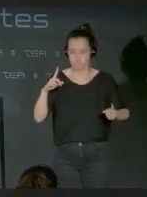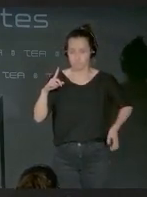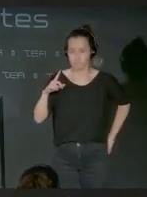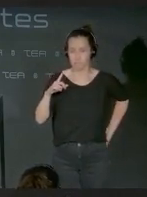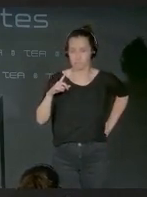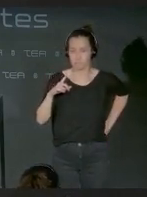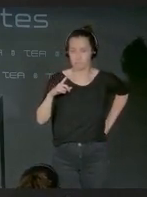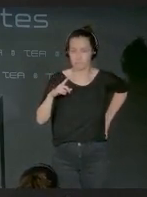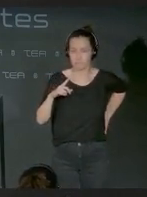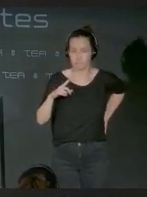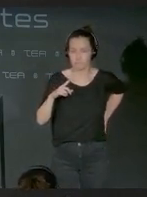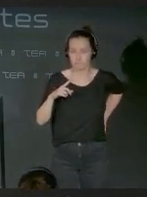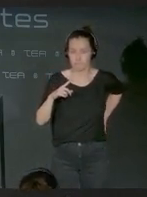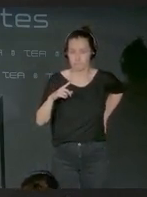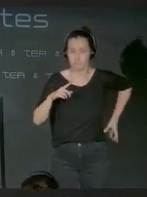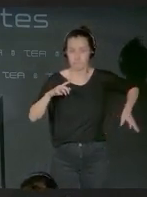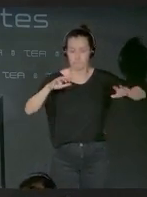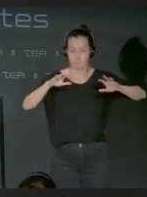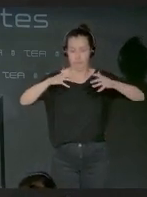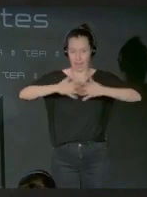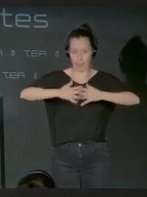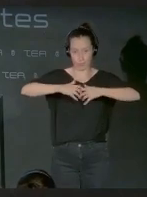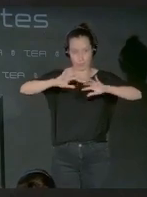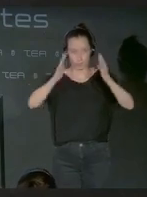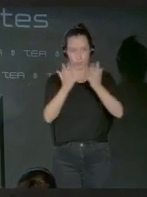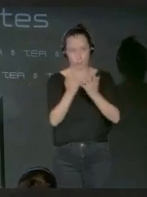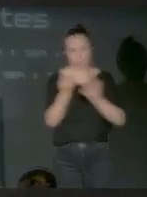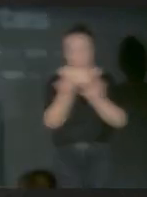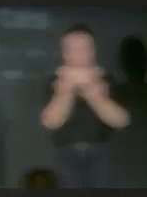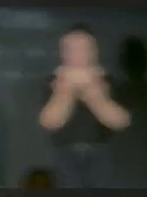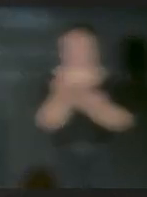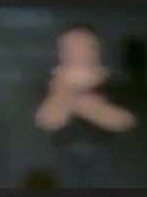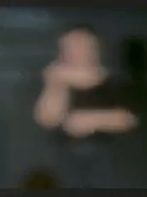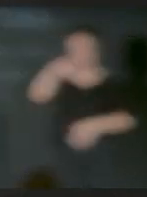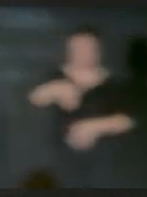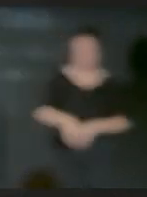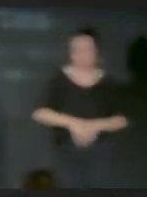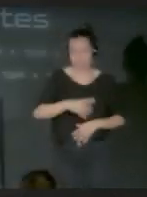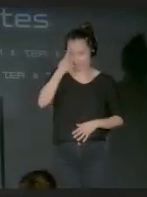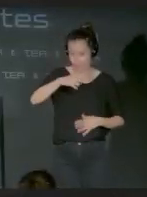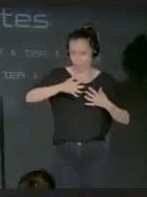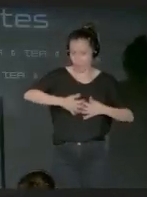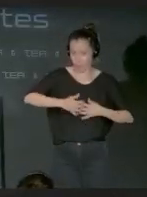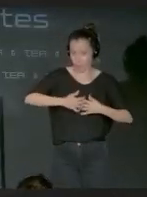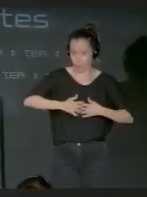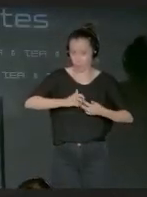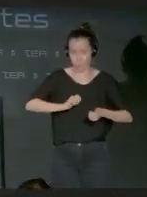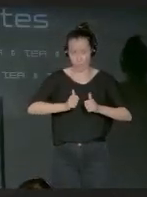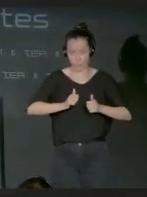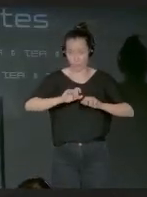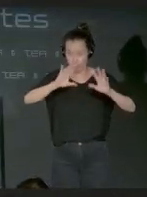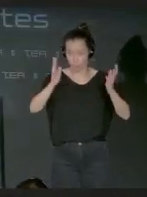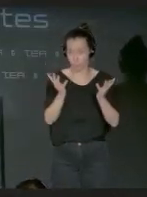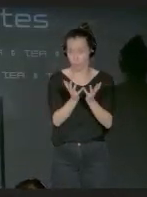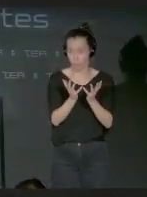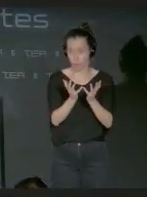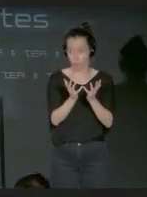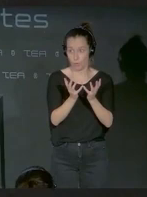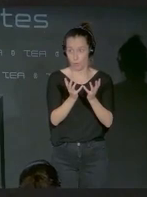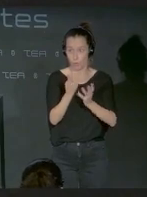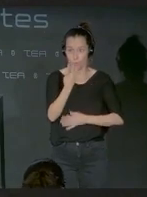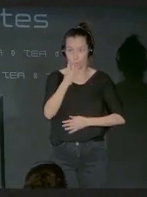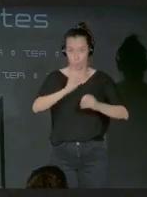para la industria mundial sabemos que la industria de videojuego en el mundo se contrajo un